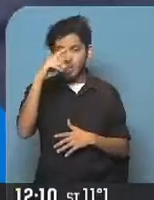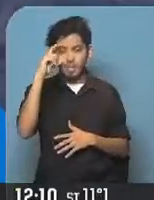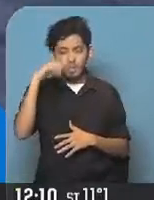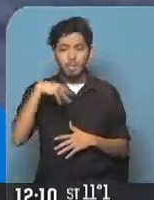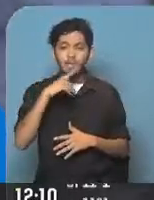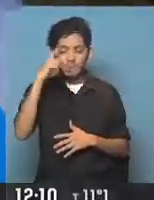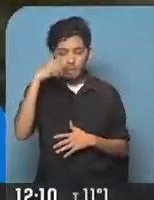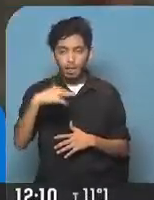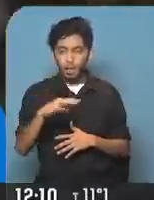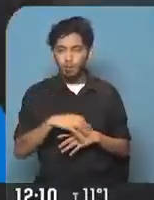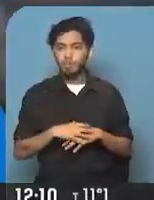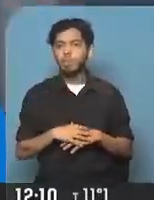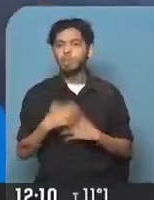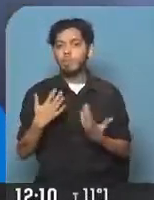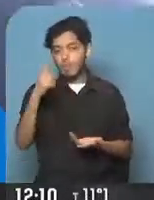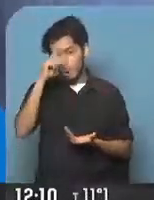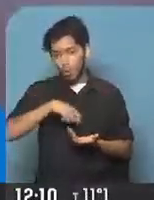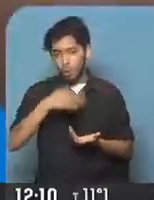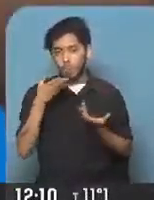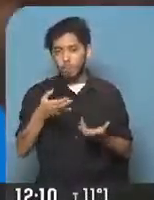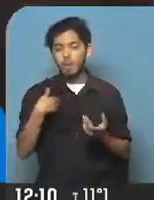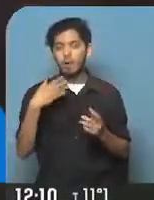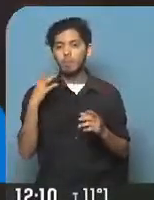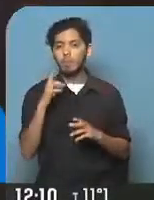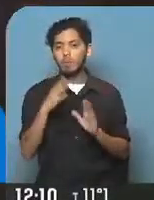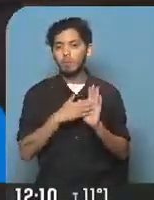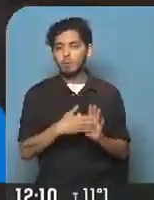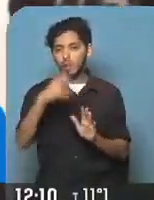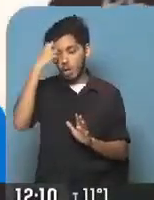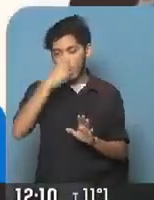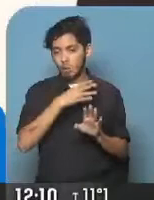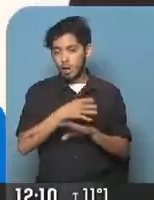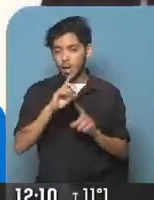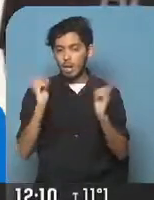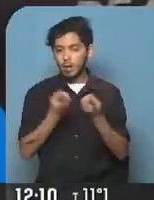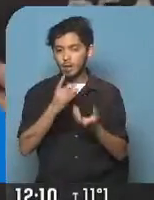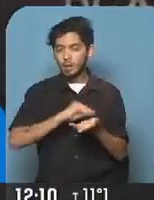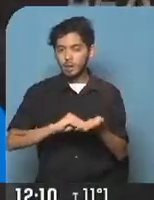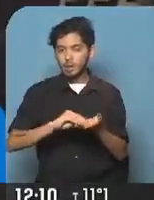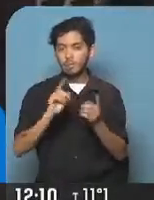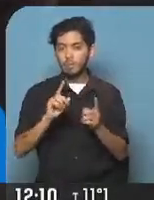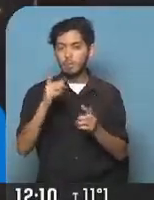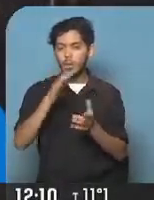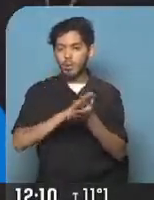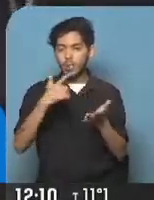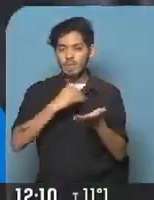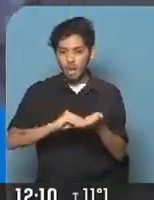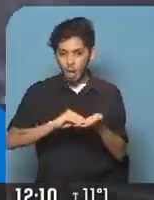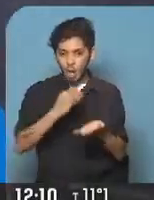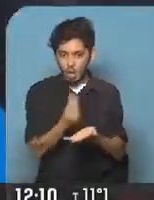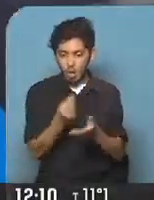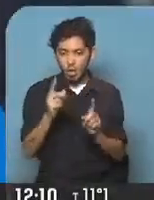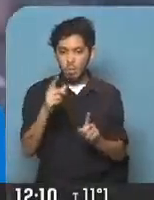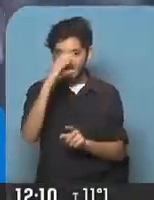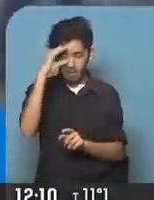Por esta razón, Bonadío solicitó permiso al Congreso para allanar el despacho y los domicilios de la actual senadora Cristina Fernández de Kirchner con el objetivo